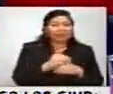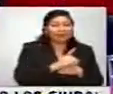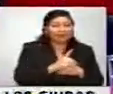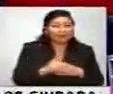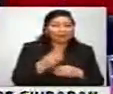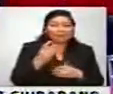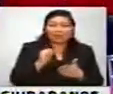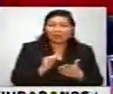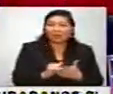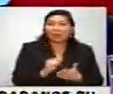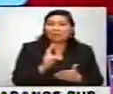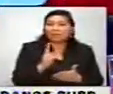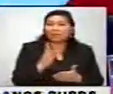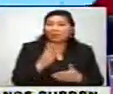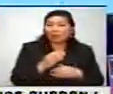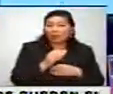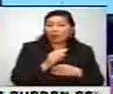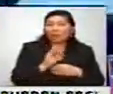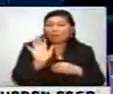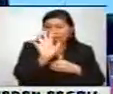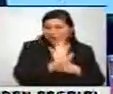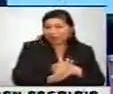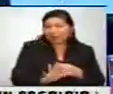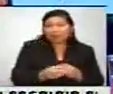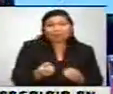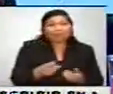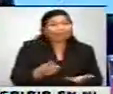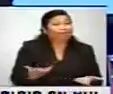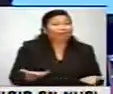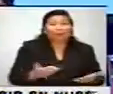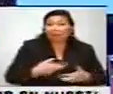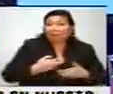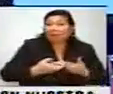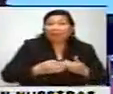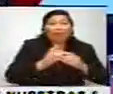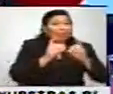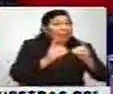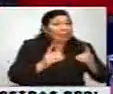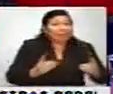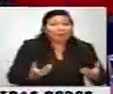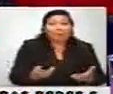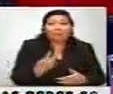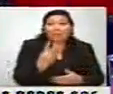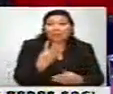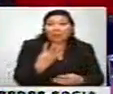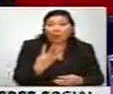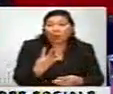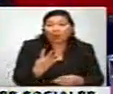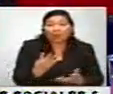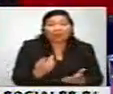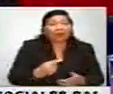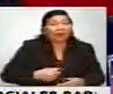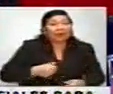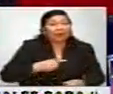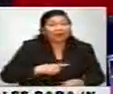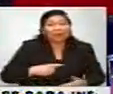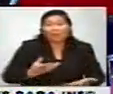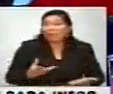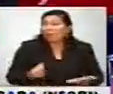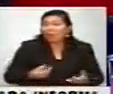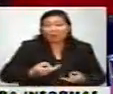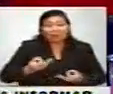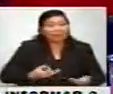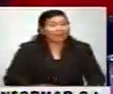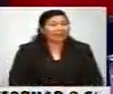descentralización no era para hacer 24 regiones, que es un exceso, porque eso es reproducir los departamentos, pero por 24, con autoridades que además no